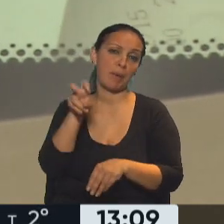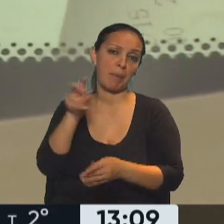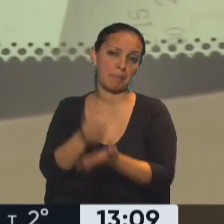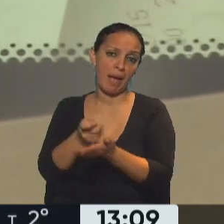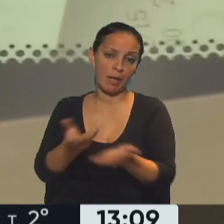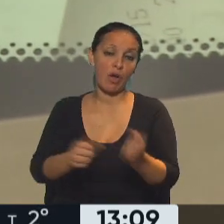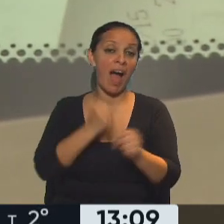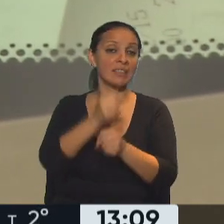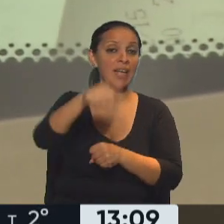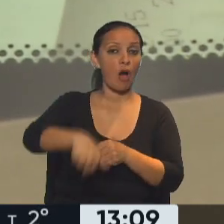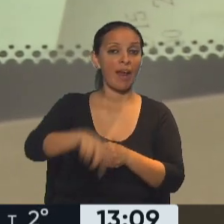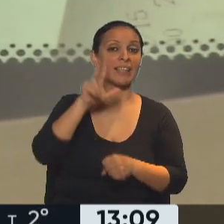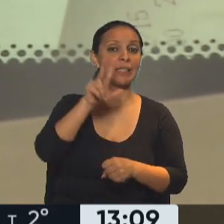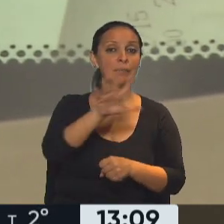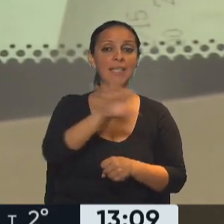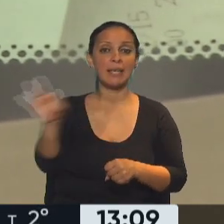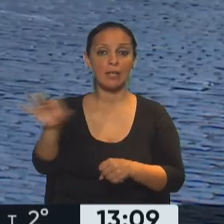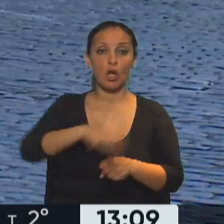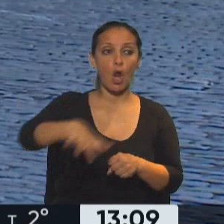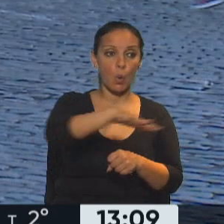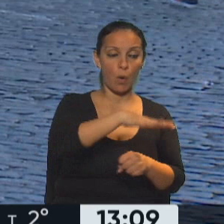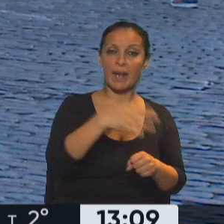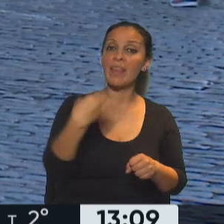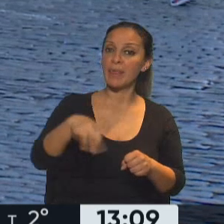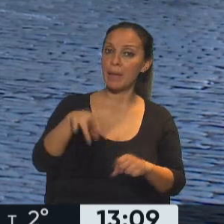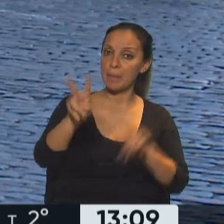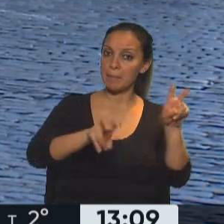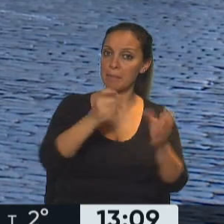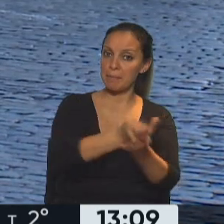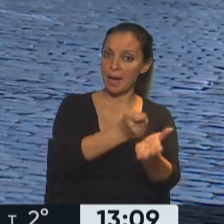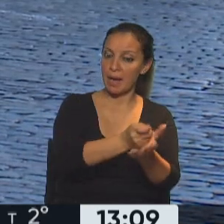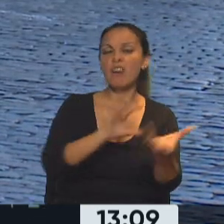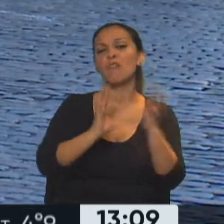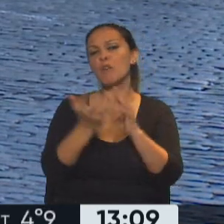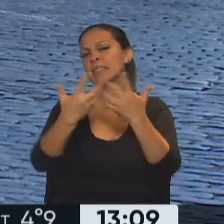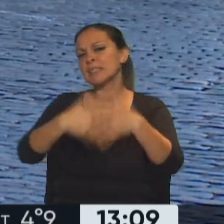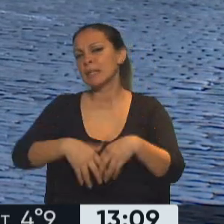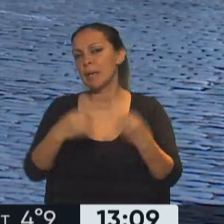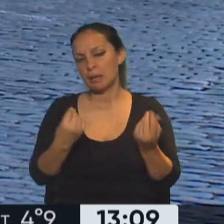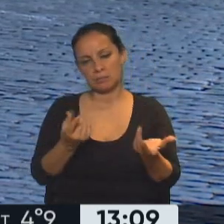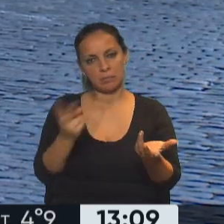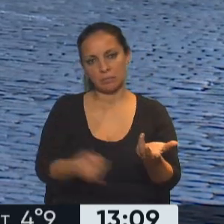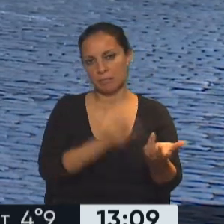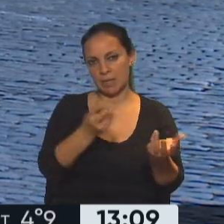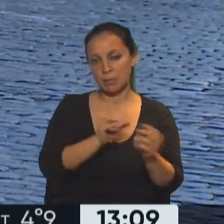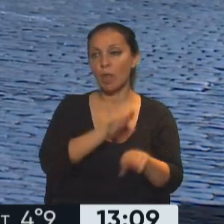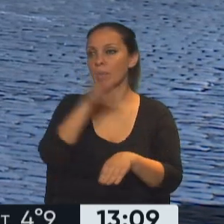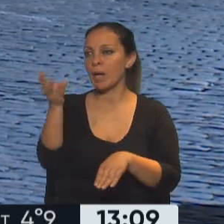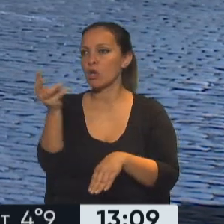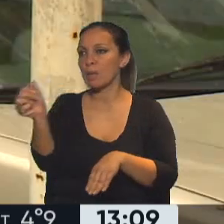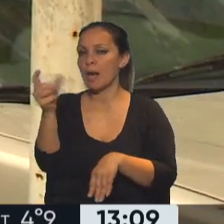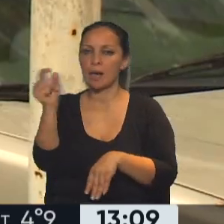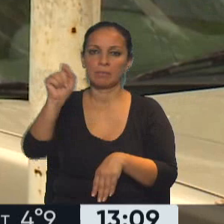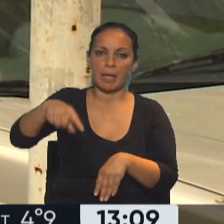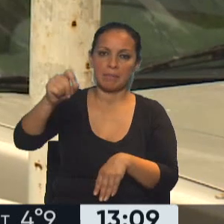esquema de 3.500 lugares donde había que pagar, con un sistema absolutamente obsoleto, porque había que ir a buscar una moneda, un cospel, y además